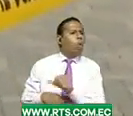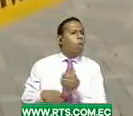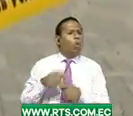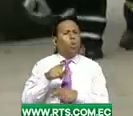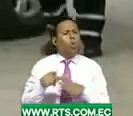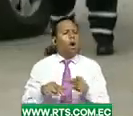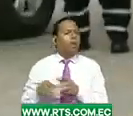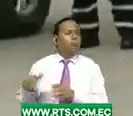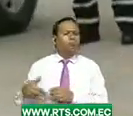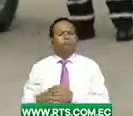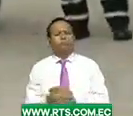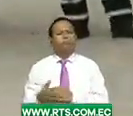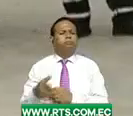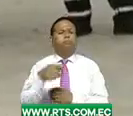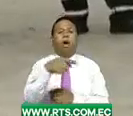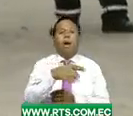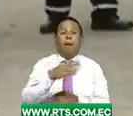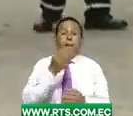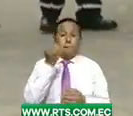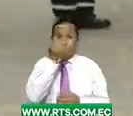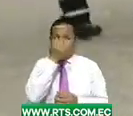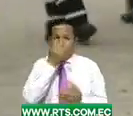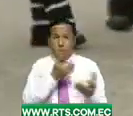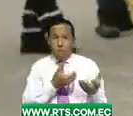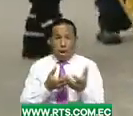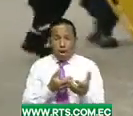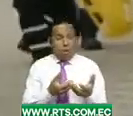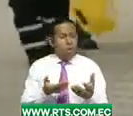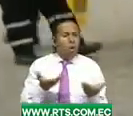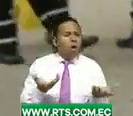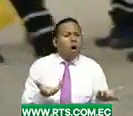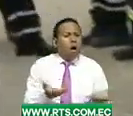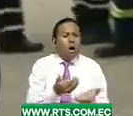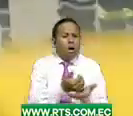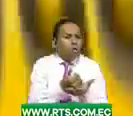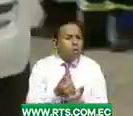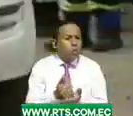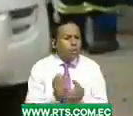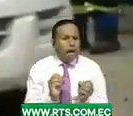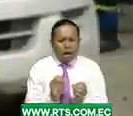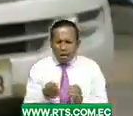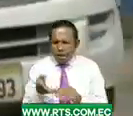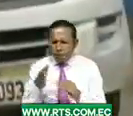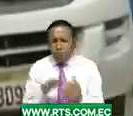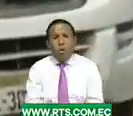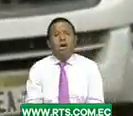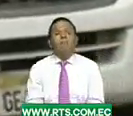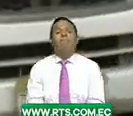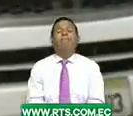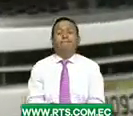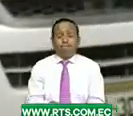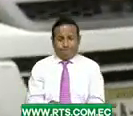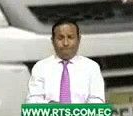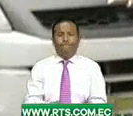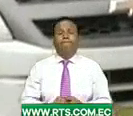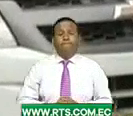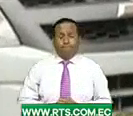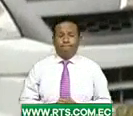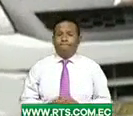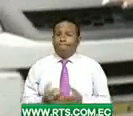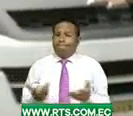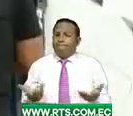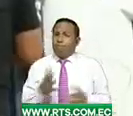de bomberos en la vía a San Borondón, donde lamentablemente no pudieron hacer más, pues ya estaba sin signos vitales.